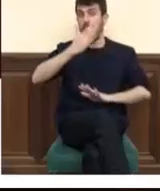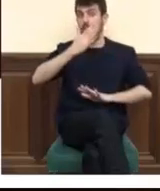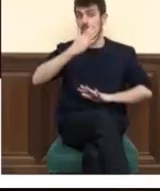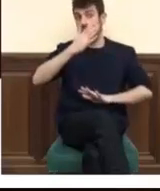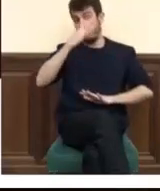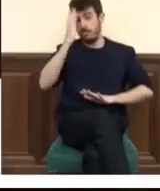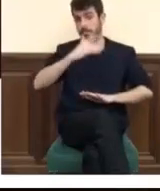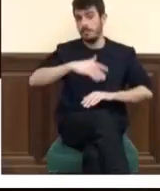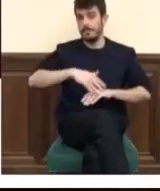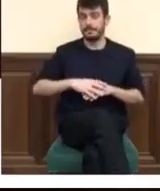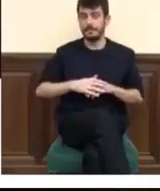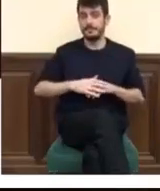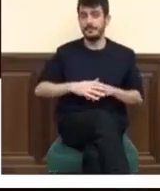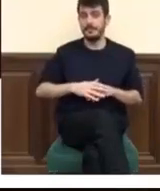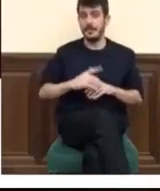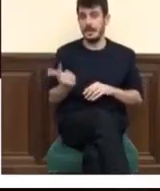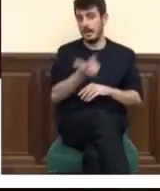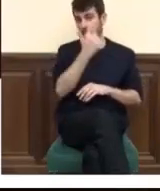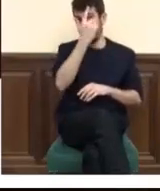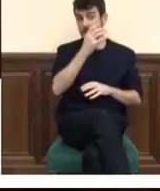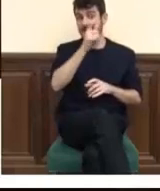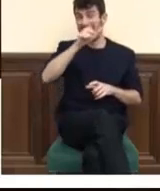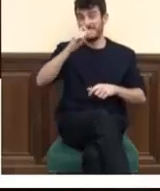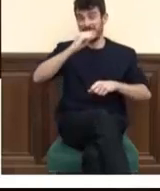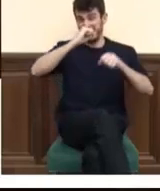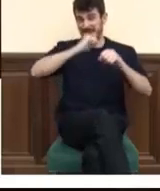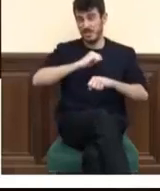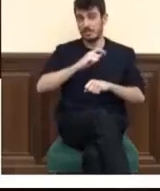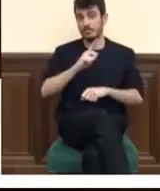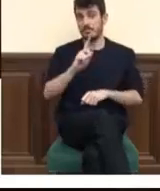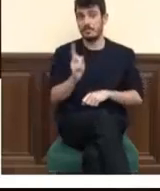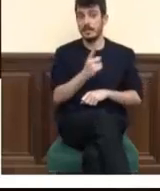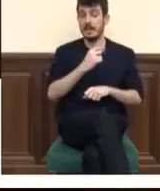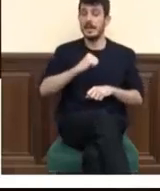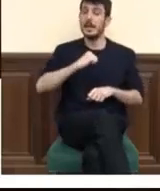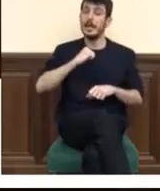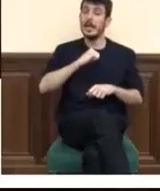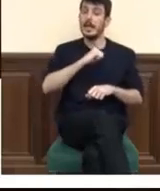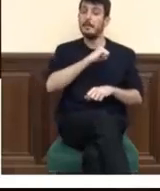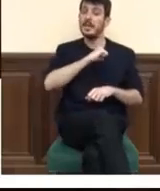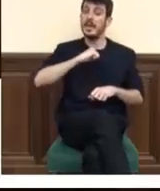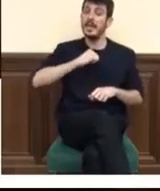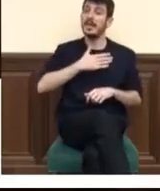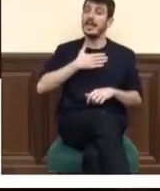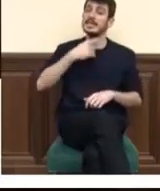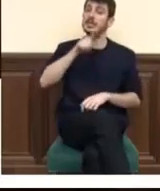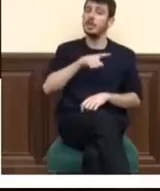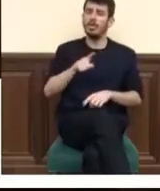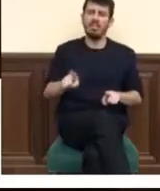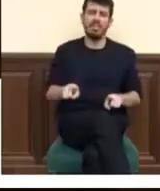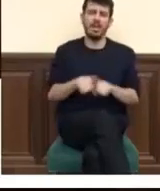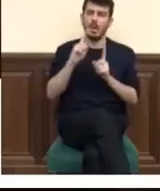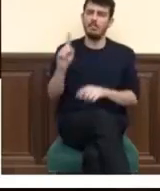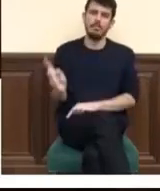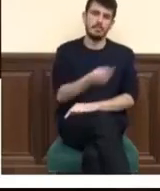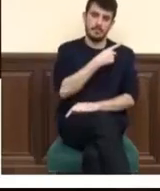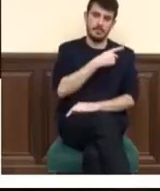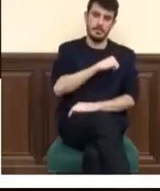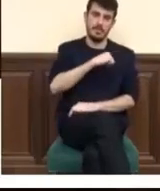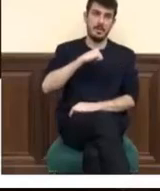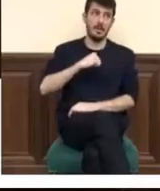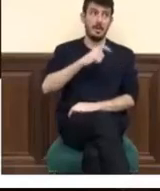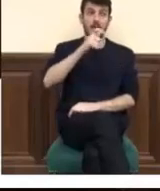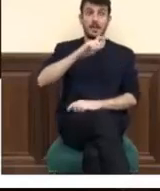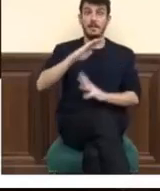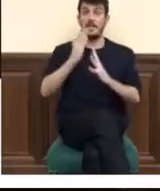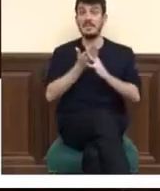saco, gente mayor que les mandan a las clínicas privadas, quieran o no quieran. Y la mitad de la gente, sí,